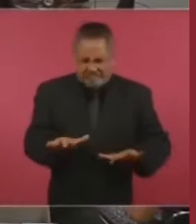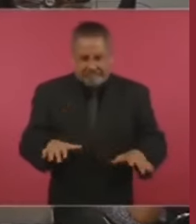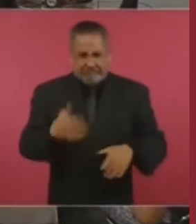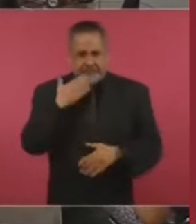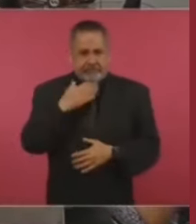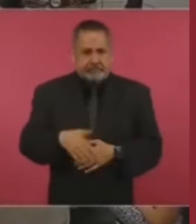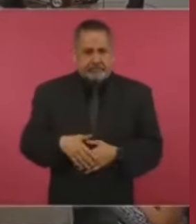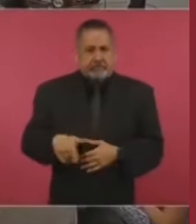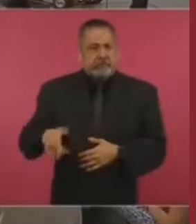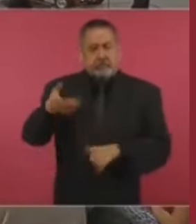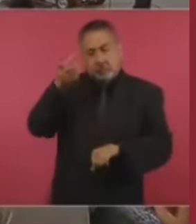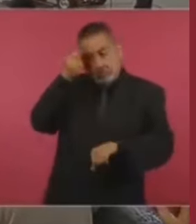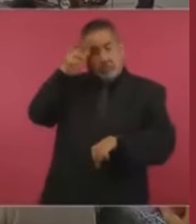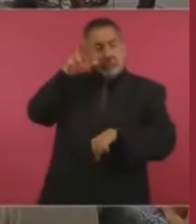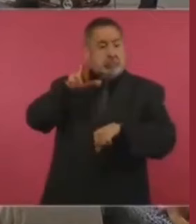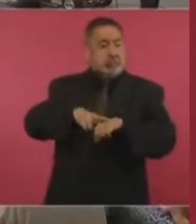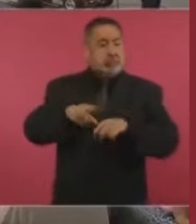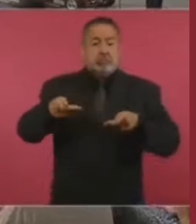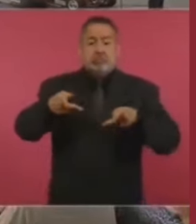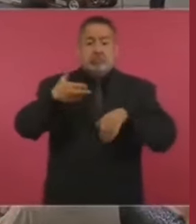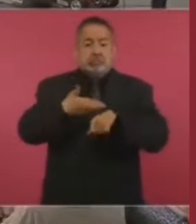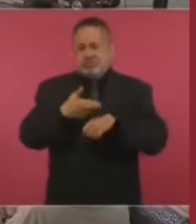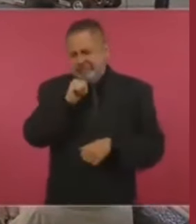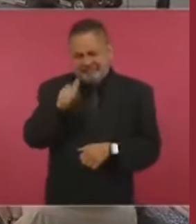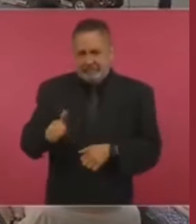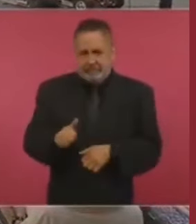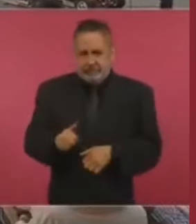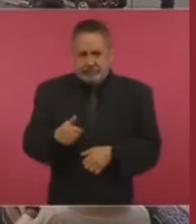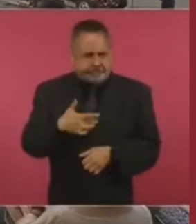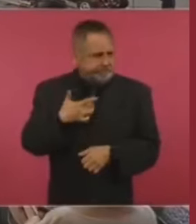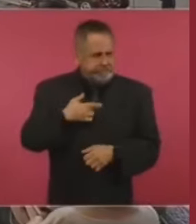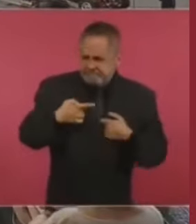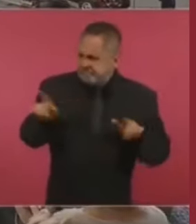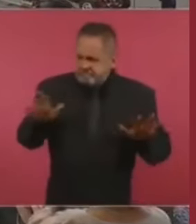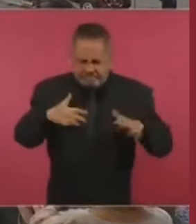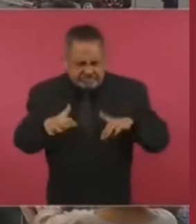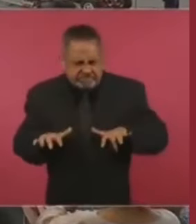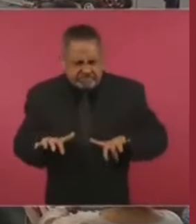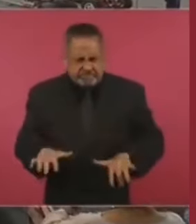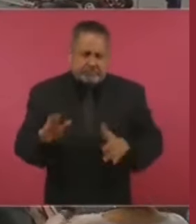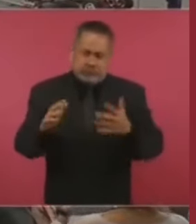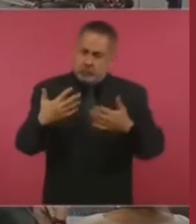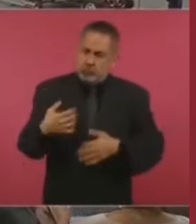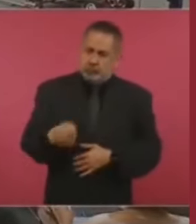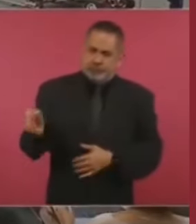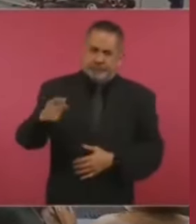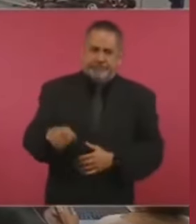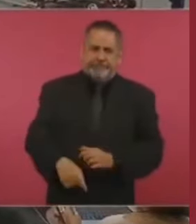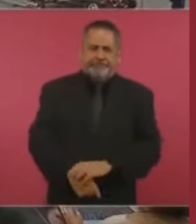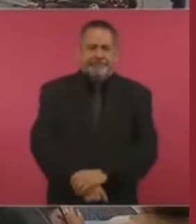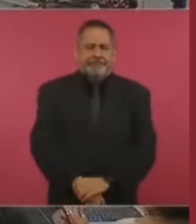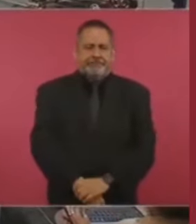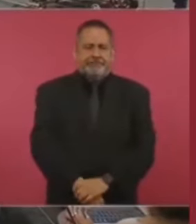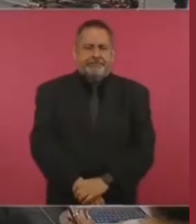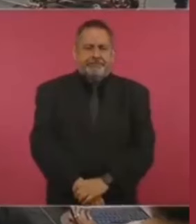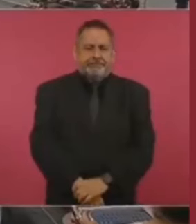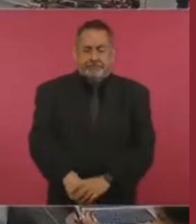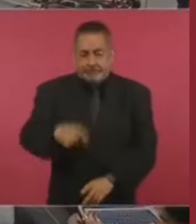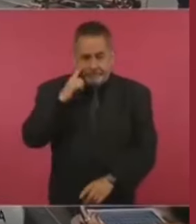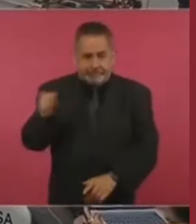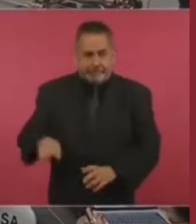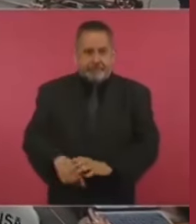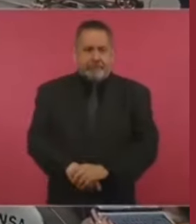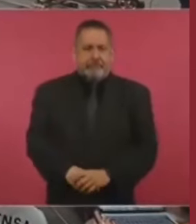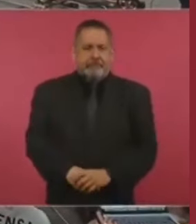José Mujica este tipo de gestos refuerzan los valores humanos y fomentan la unión entre países anlo y